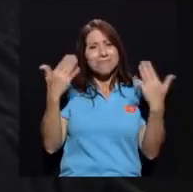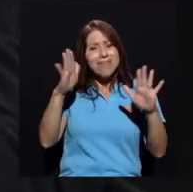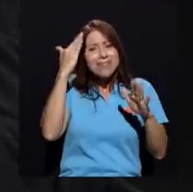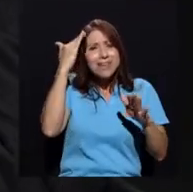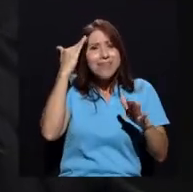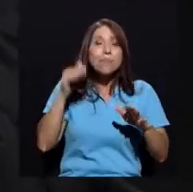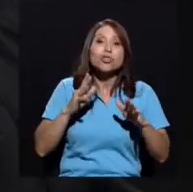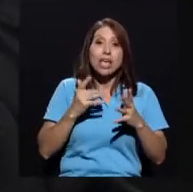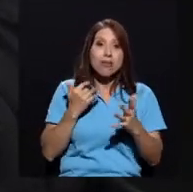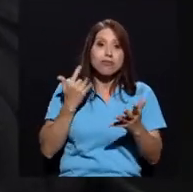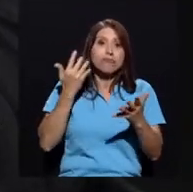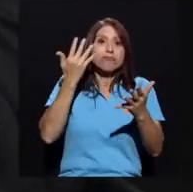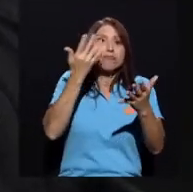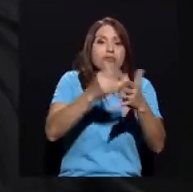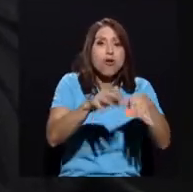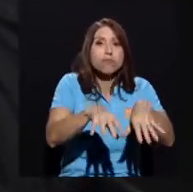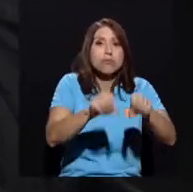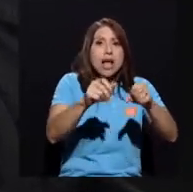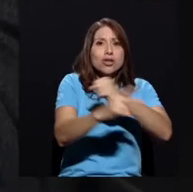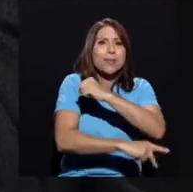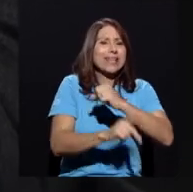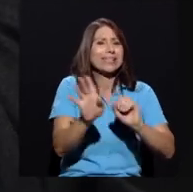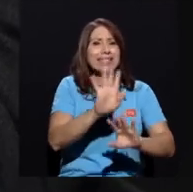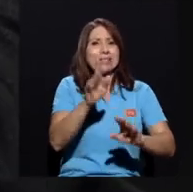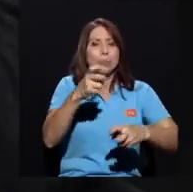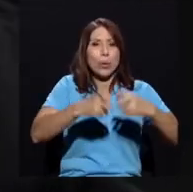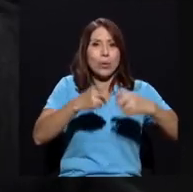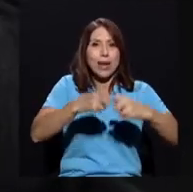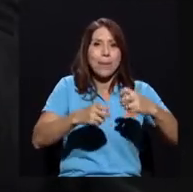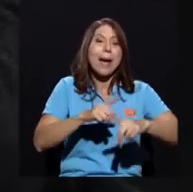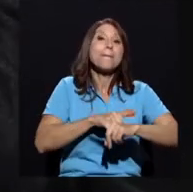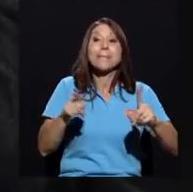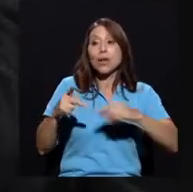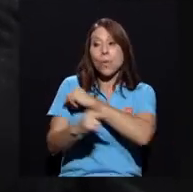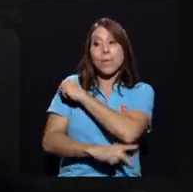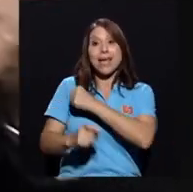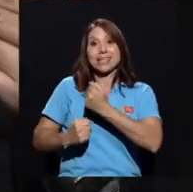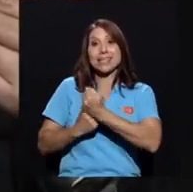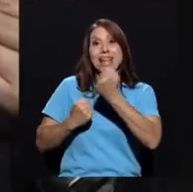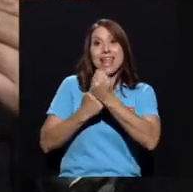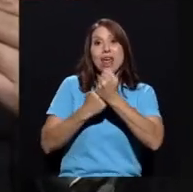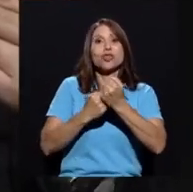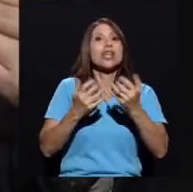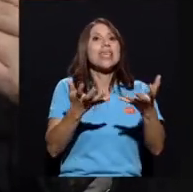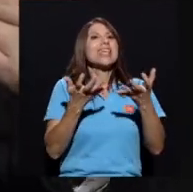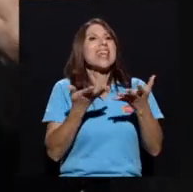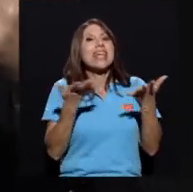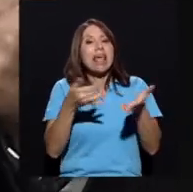ocupación de los países. A lo que apuntan los aliados estratégicamente es a descabezar el régimen, a